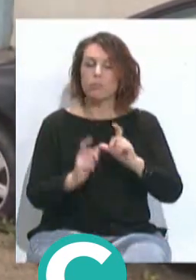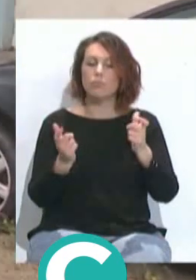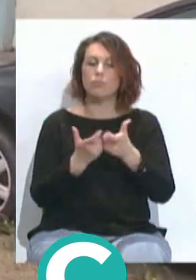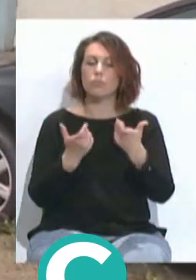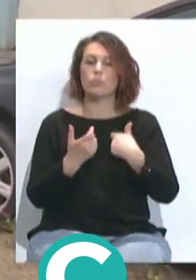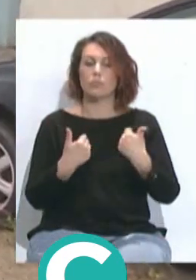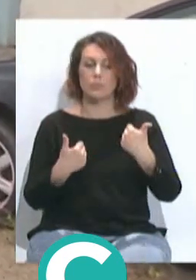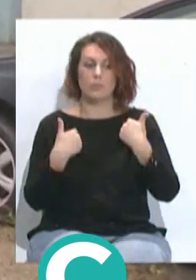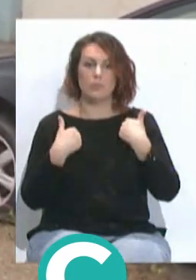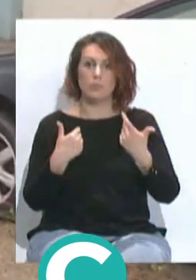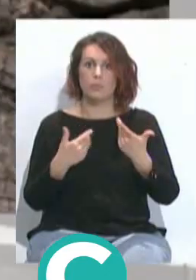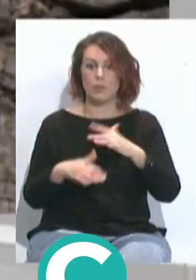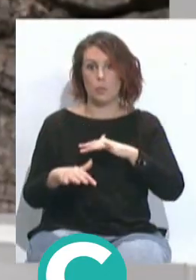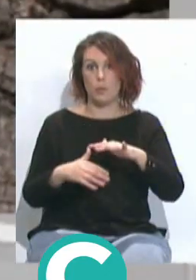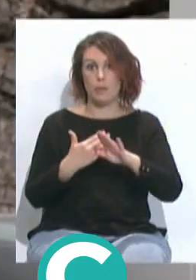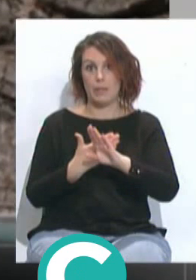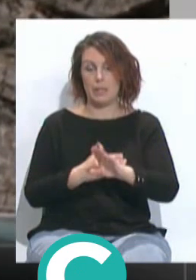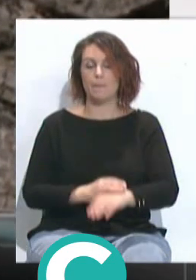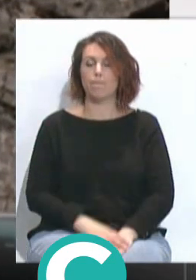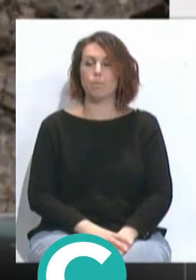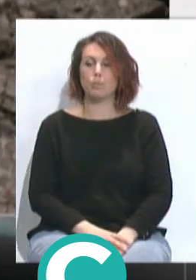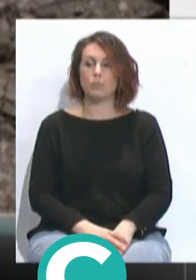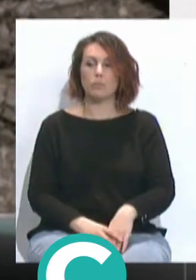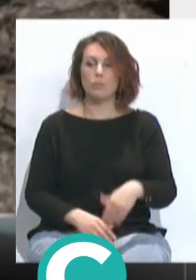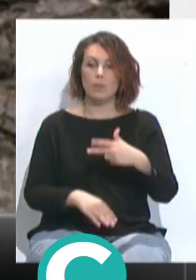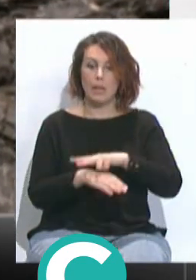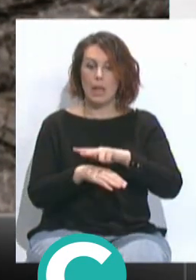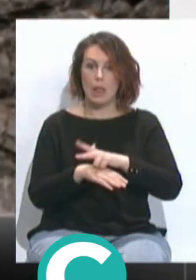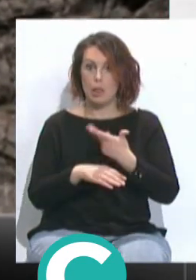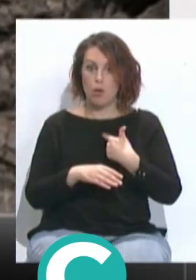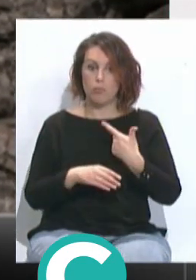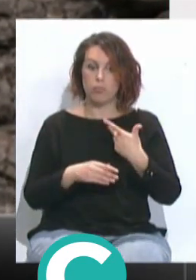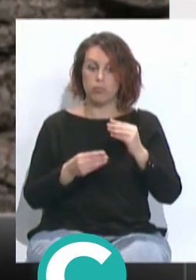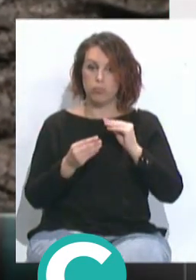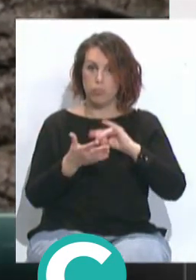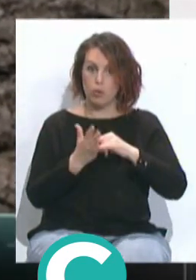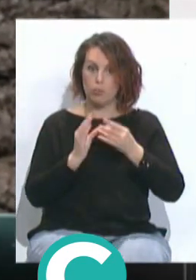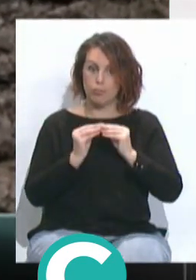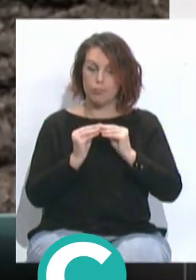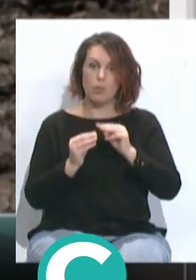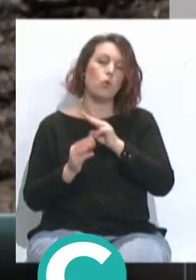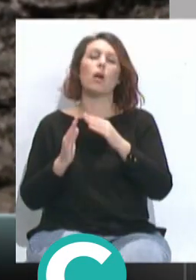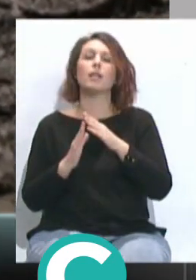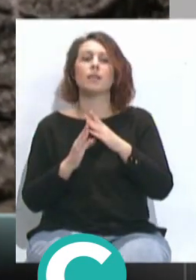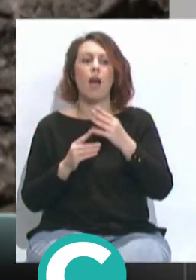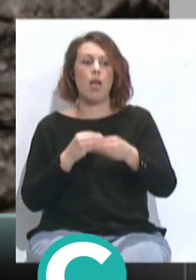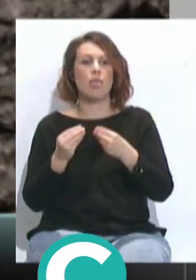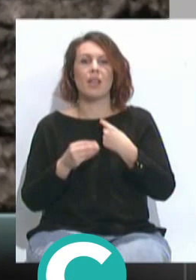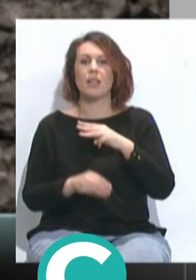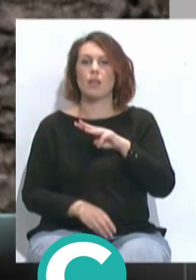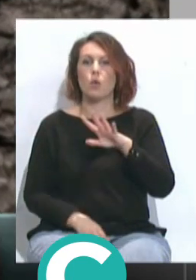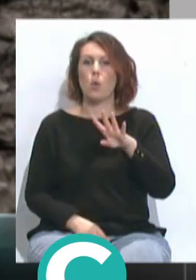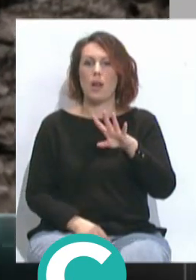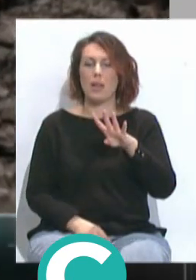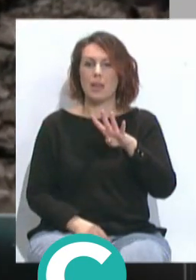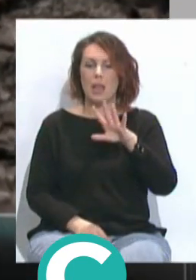con los representantes del movimiento vecinal. Urbanismo está haciendo el proyecto y Procasa lo ejecutará con un coste de 345